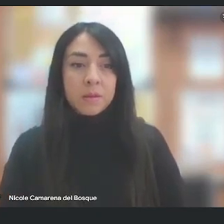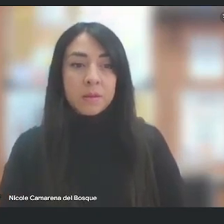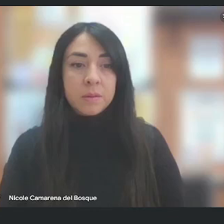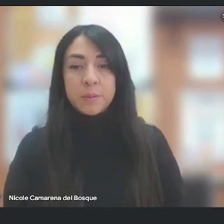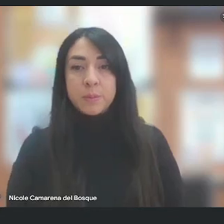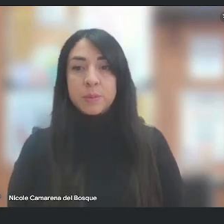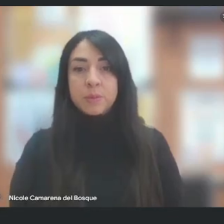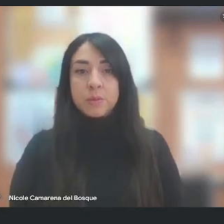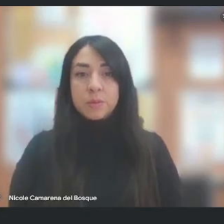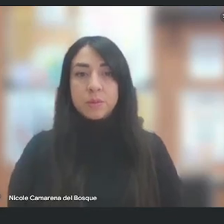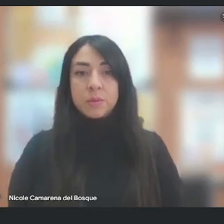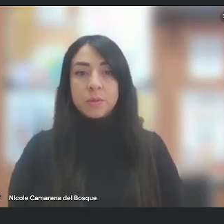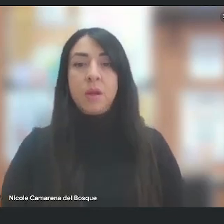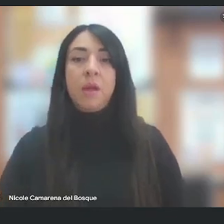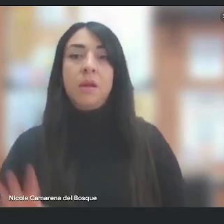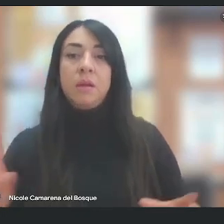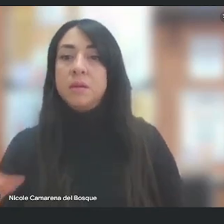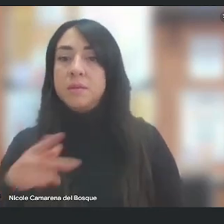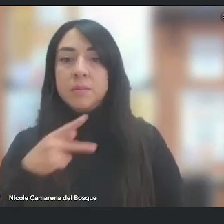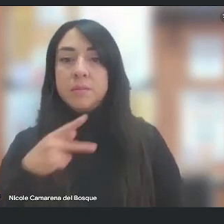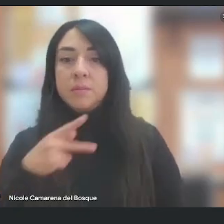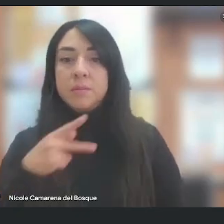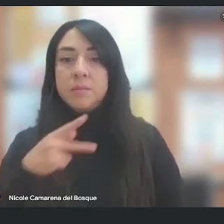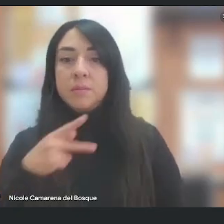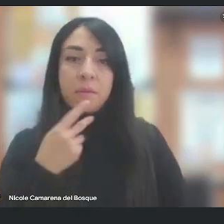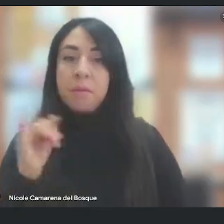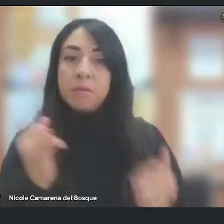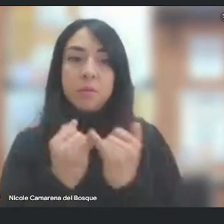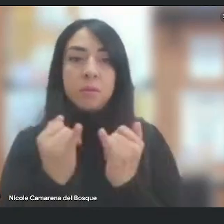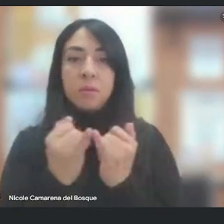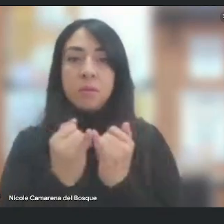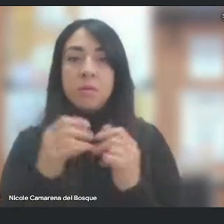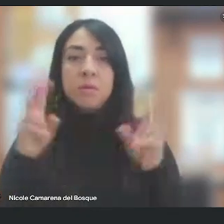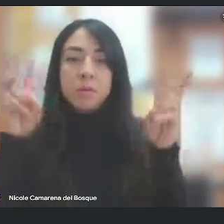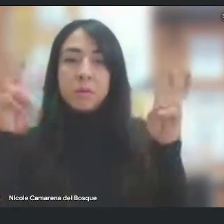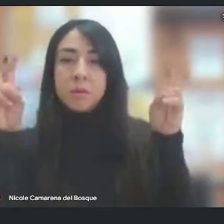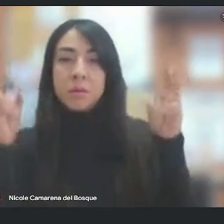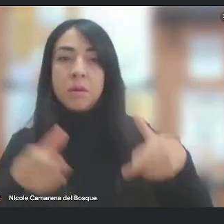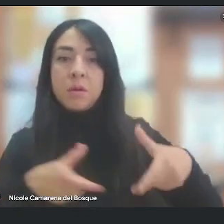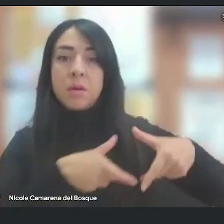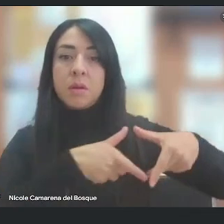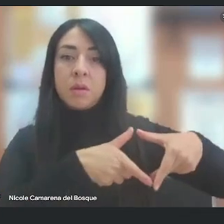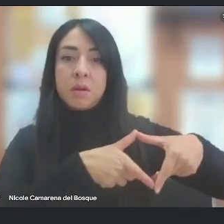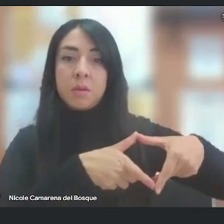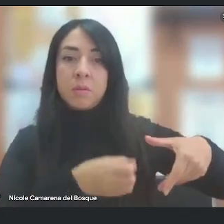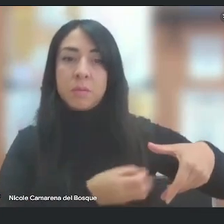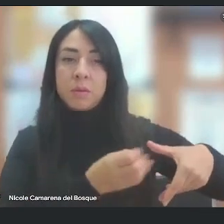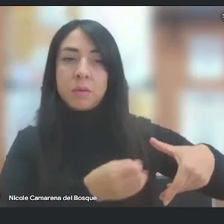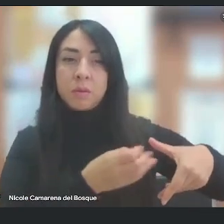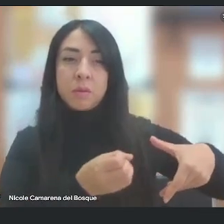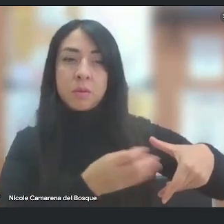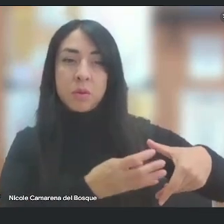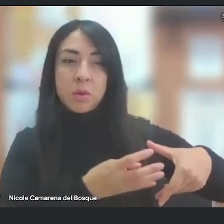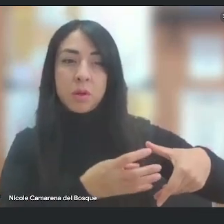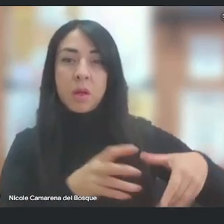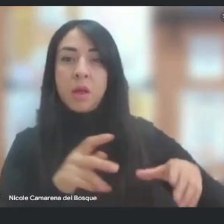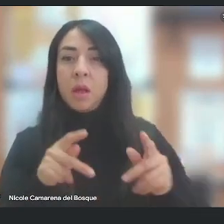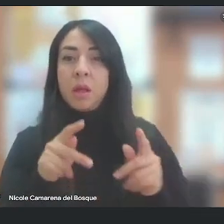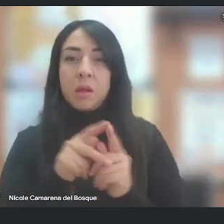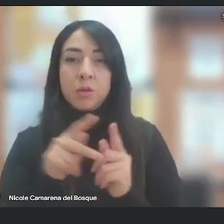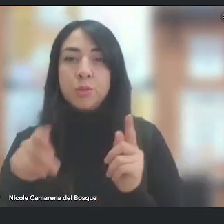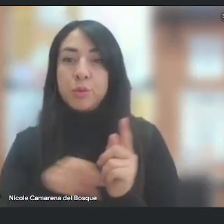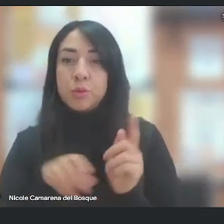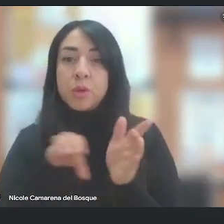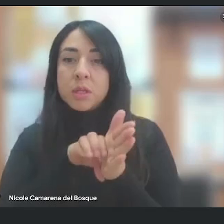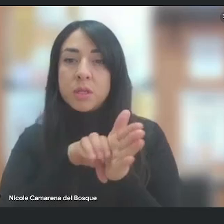el 69% es toallas femeninas. Después, un 13%